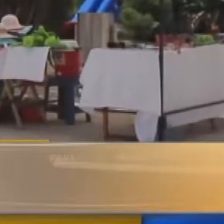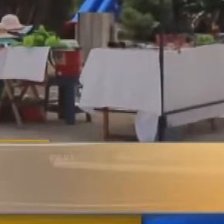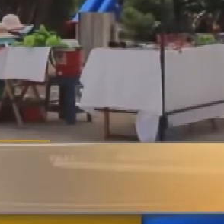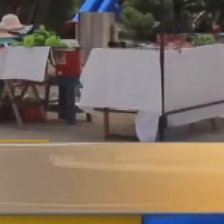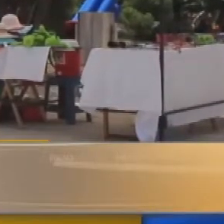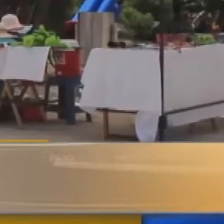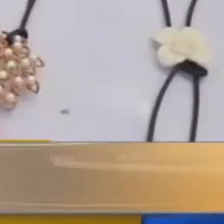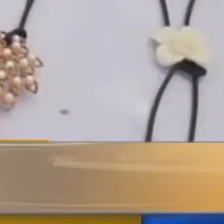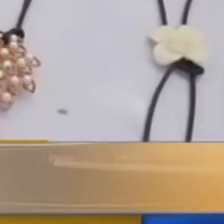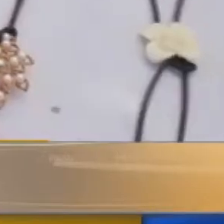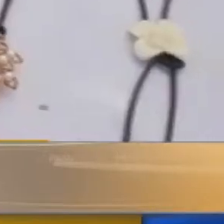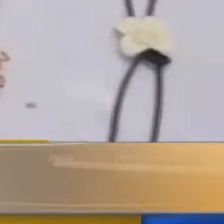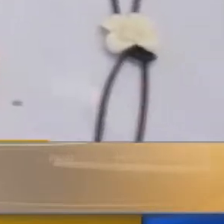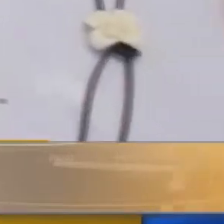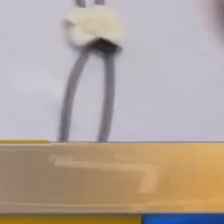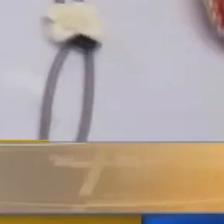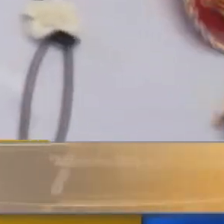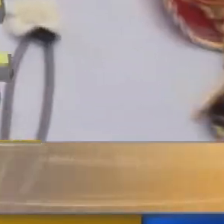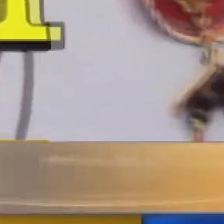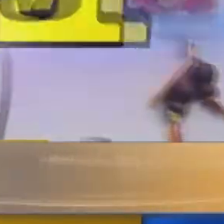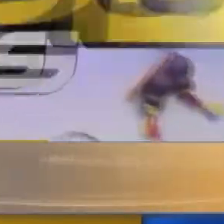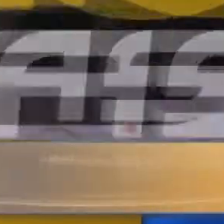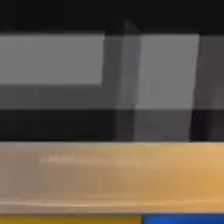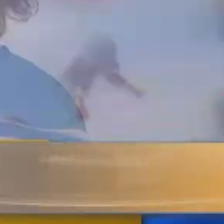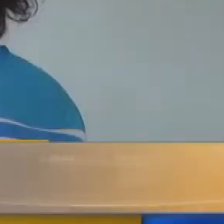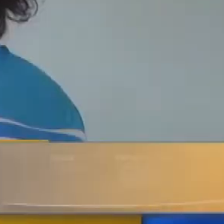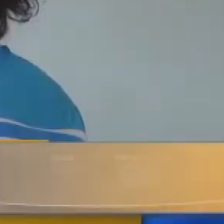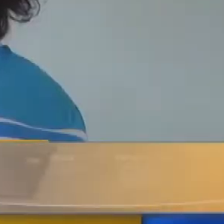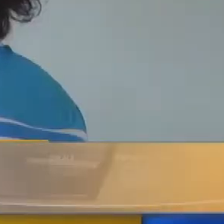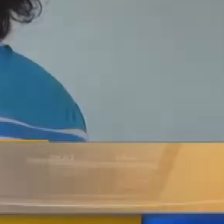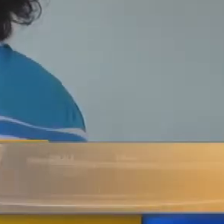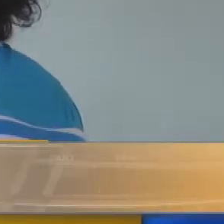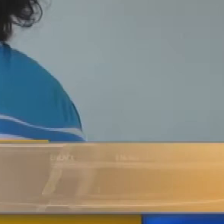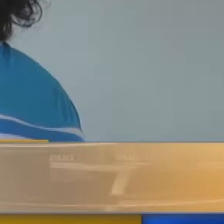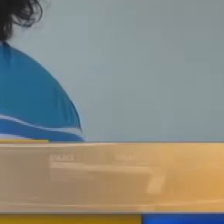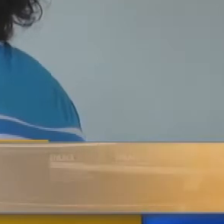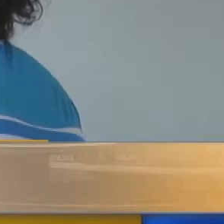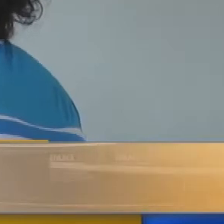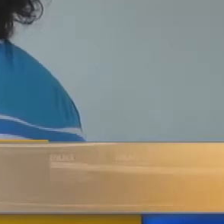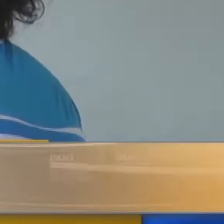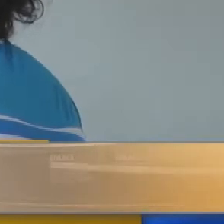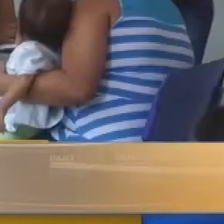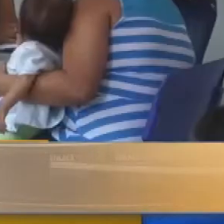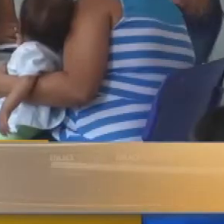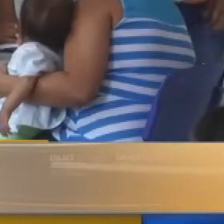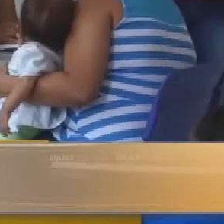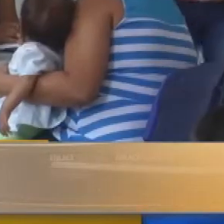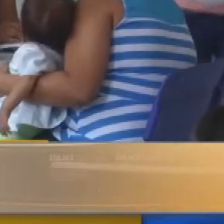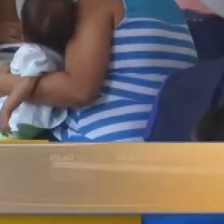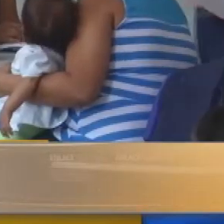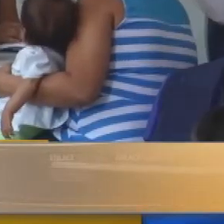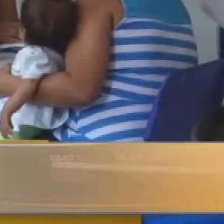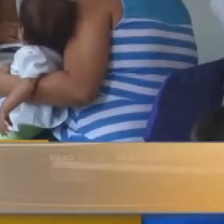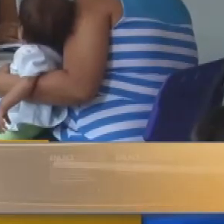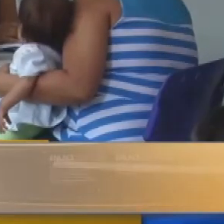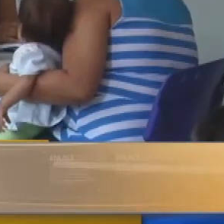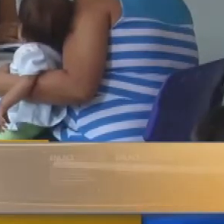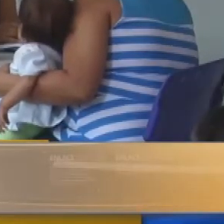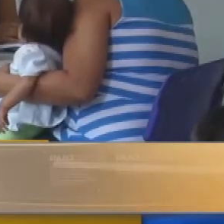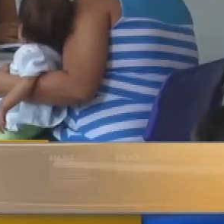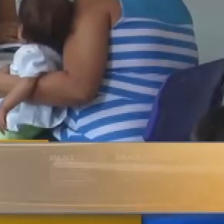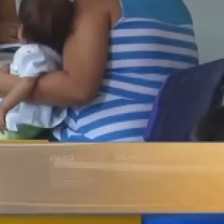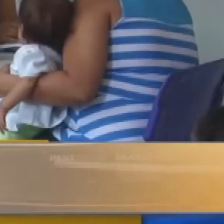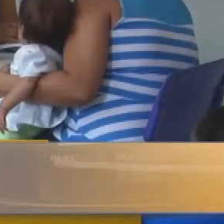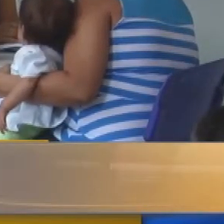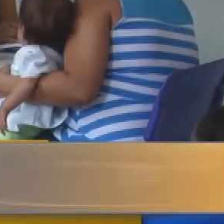de semana se realizará un encuentro municipal de cultura. Secretaría Local de Salud adelantará este fin de semana una jornada para